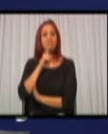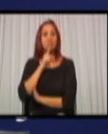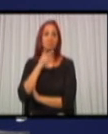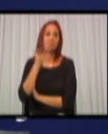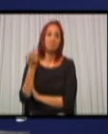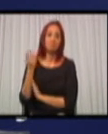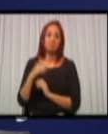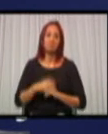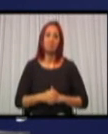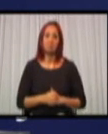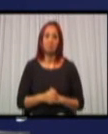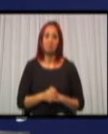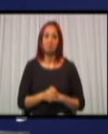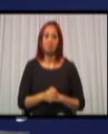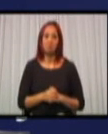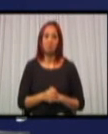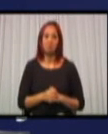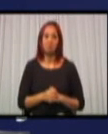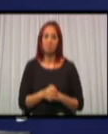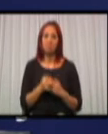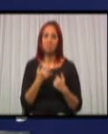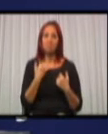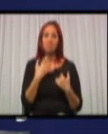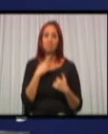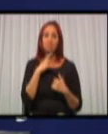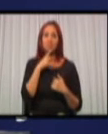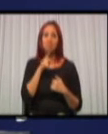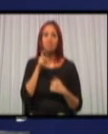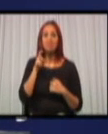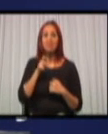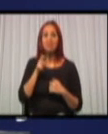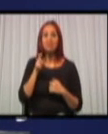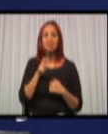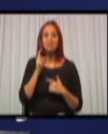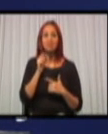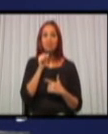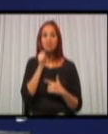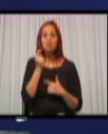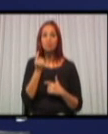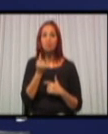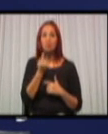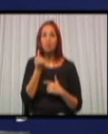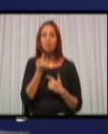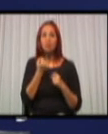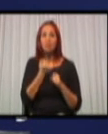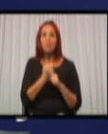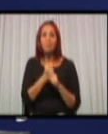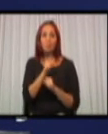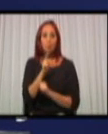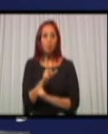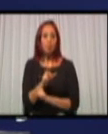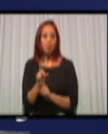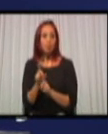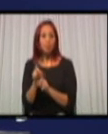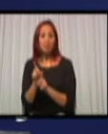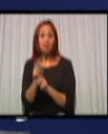es una necesidad, no solo el empleo como tal, sino a los agricultores también.